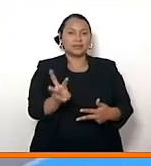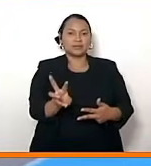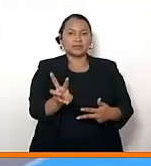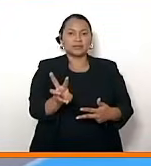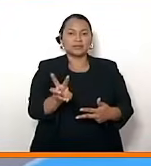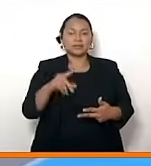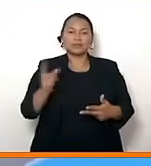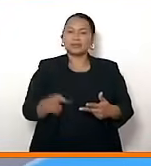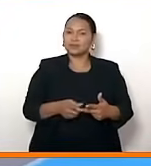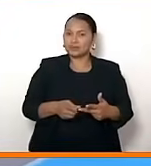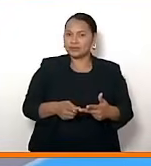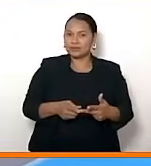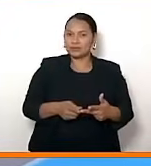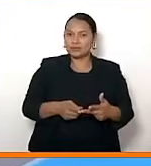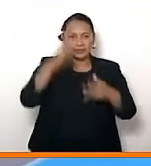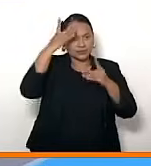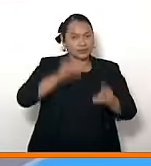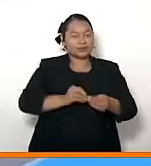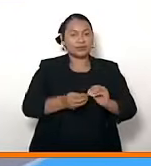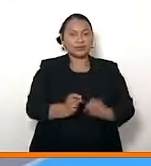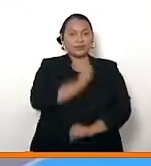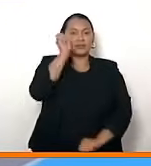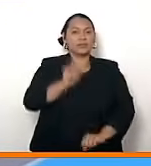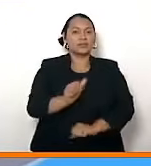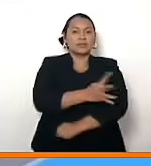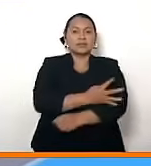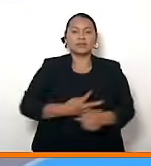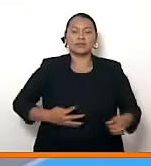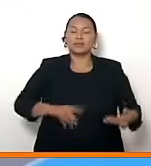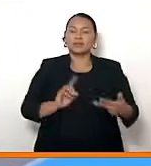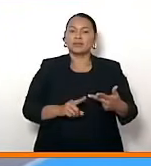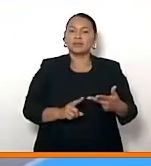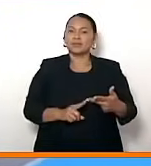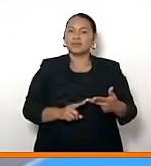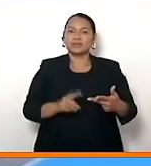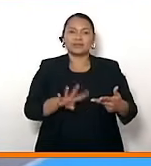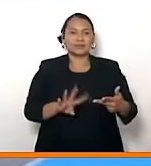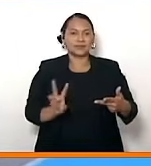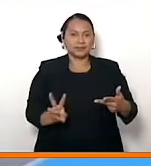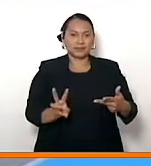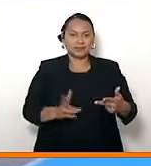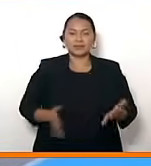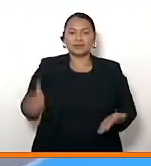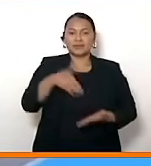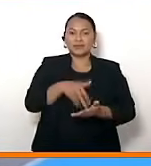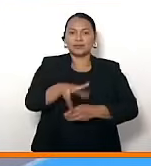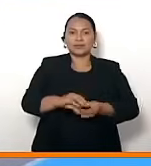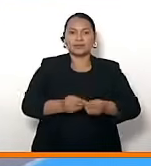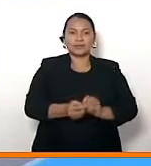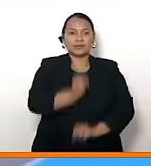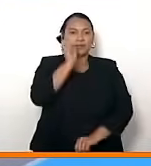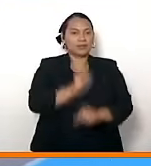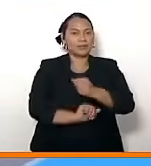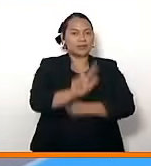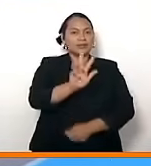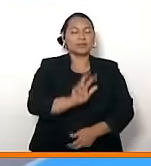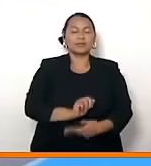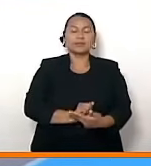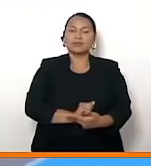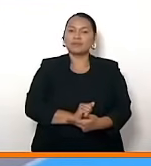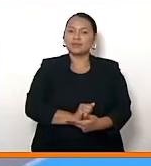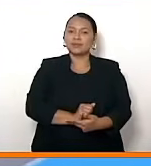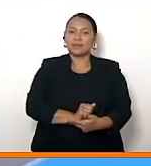36, tu tercer y decisivo número ganador para esta tarde. 46, tus números seleccionados para Pega 3